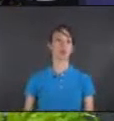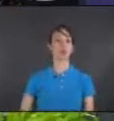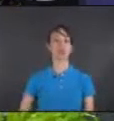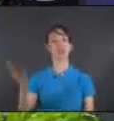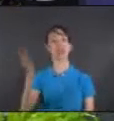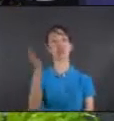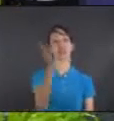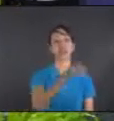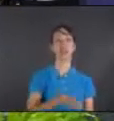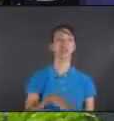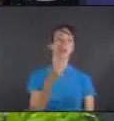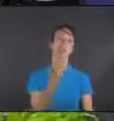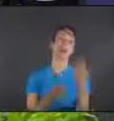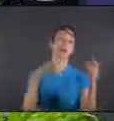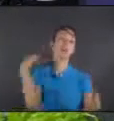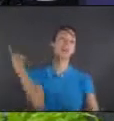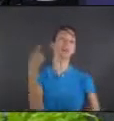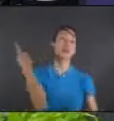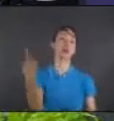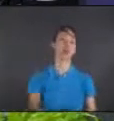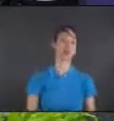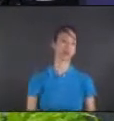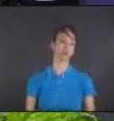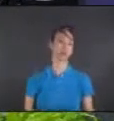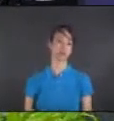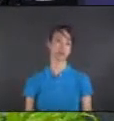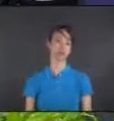Levante su manita, por favor. No se me haga.